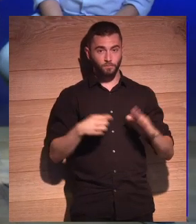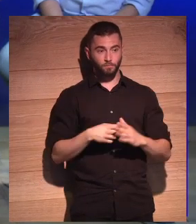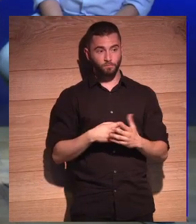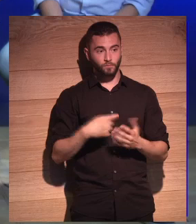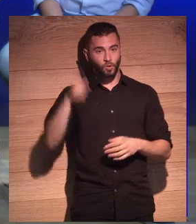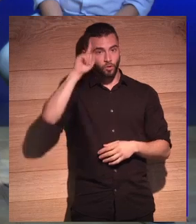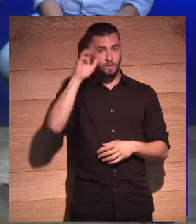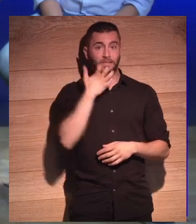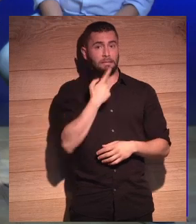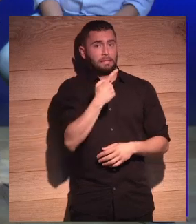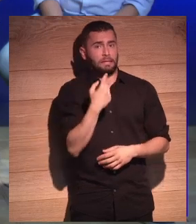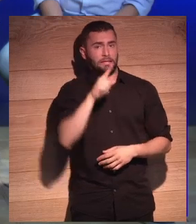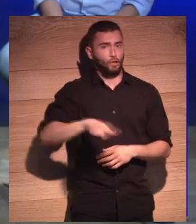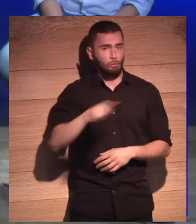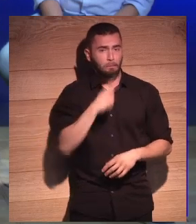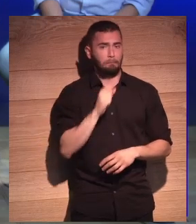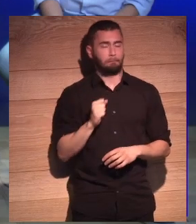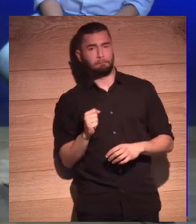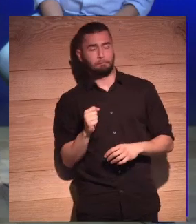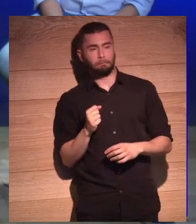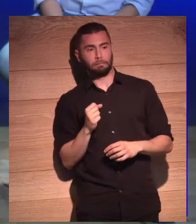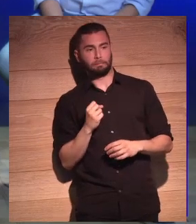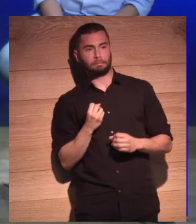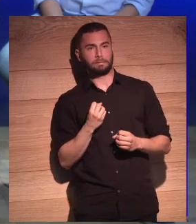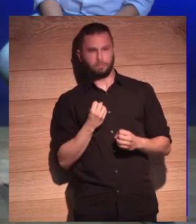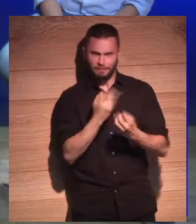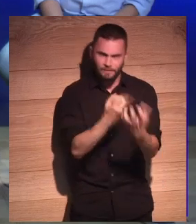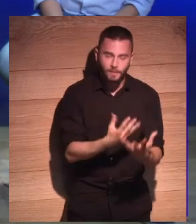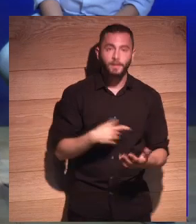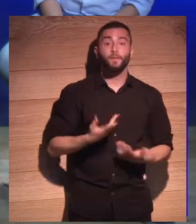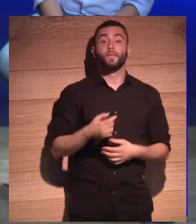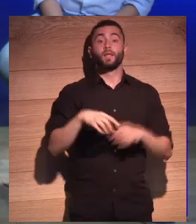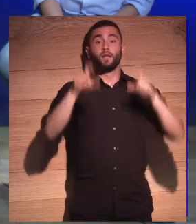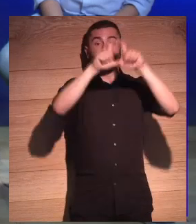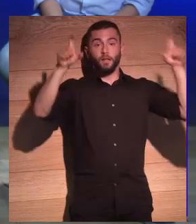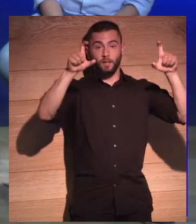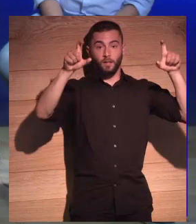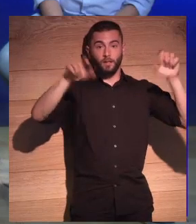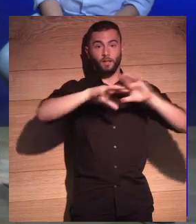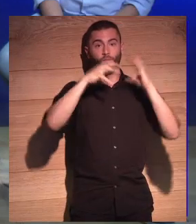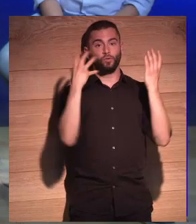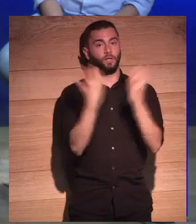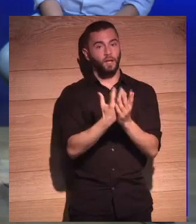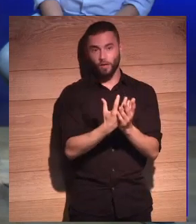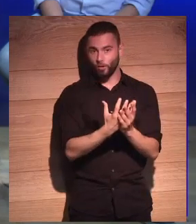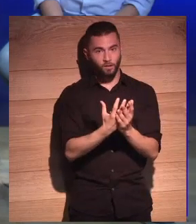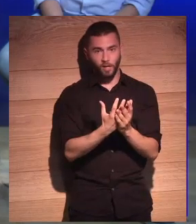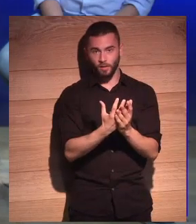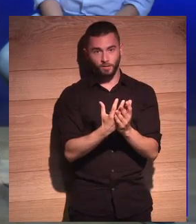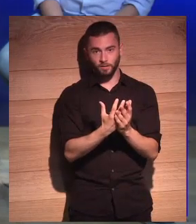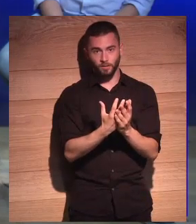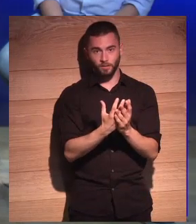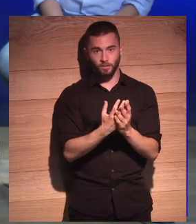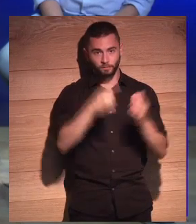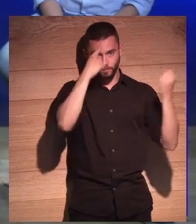sé si decirlo, pero... Venga, si nadie te oye. Las multinacionales hacen un flaco favor a las